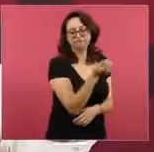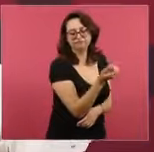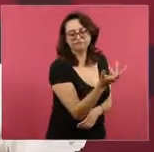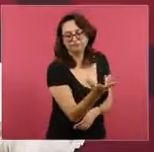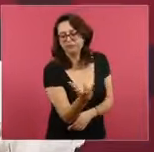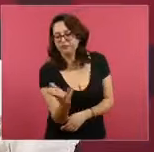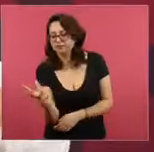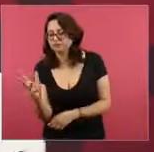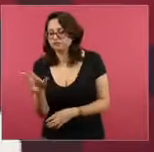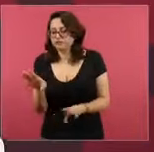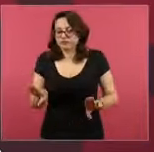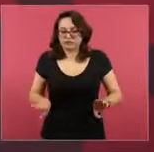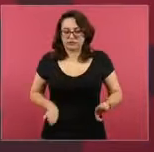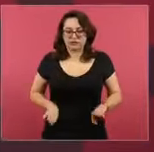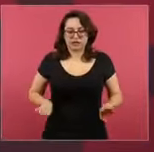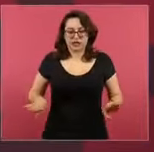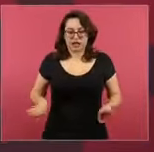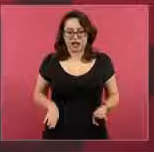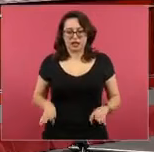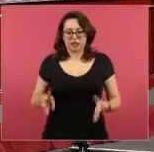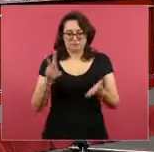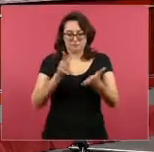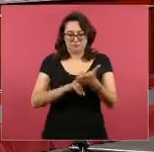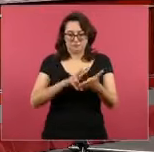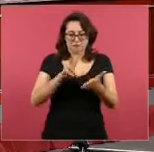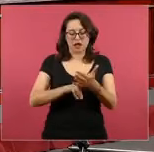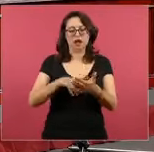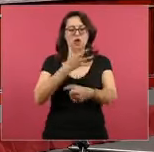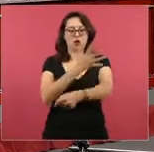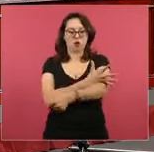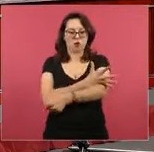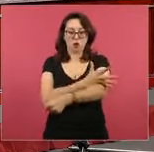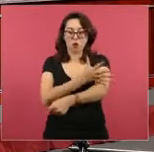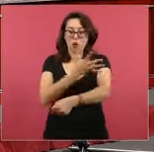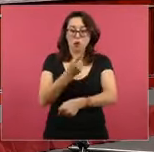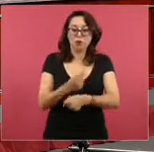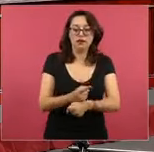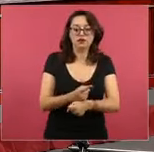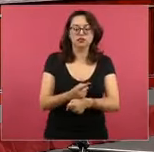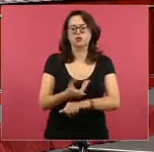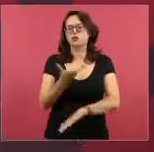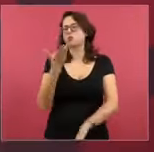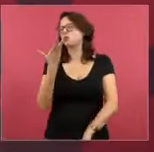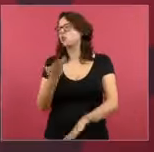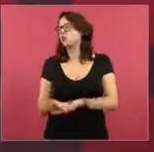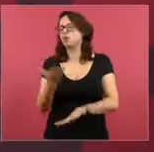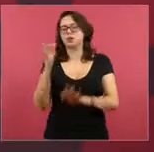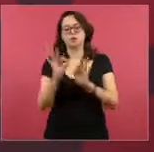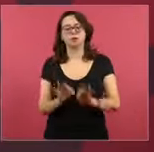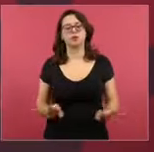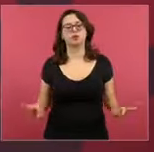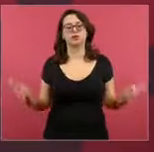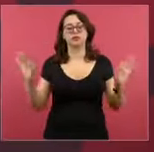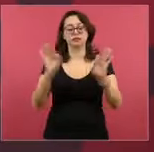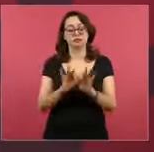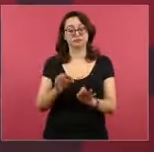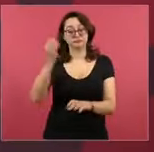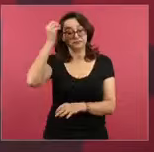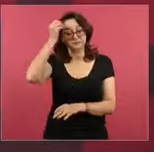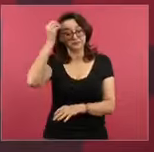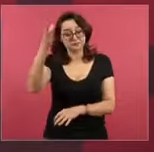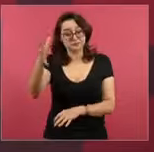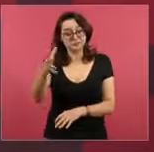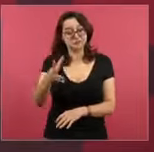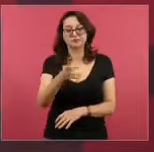establecen en casa. El valor de la honestidad es fundamental y no lo debemos olvidar y lo tenemos